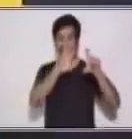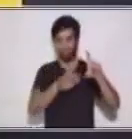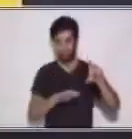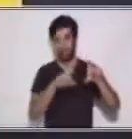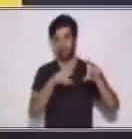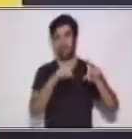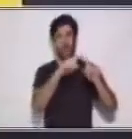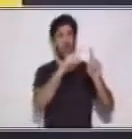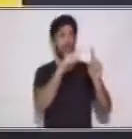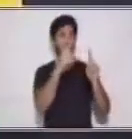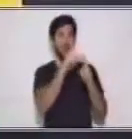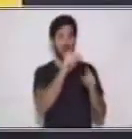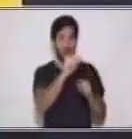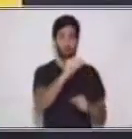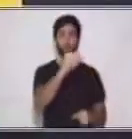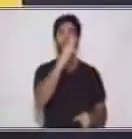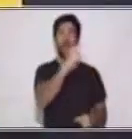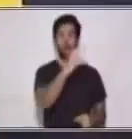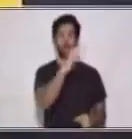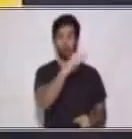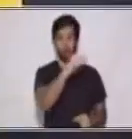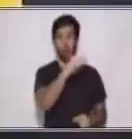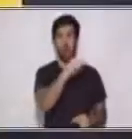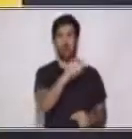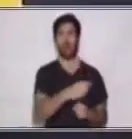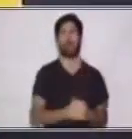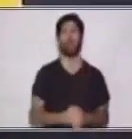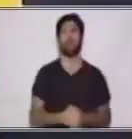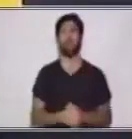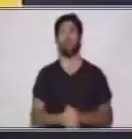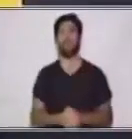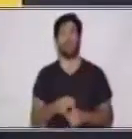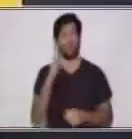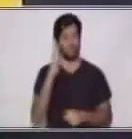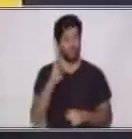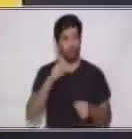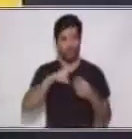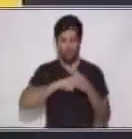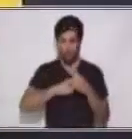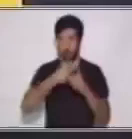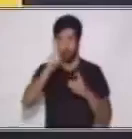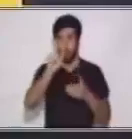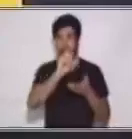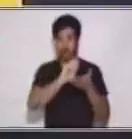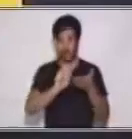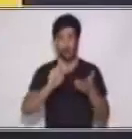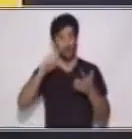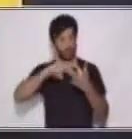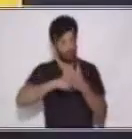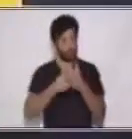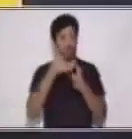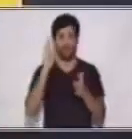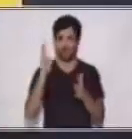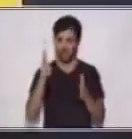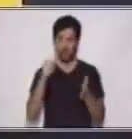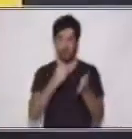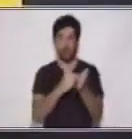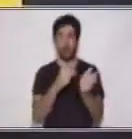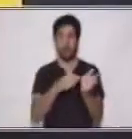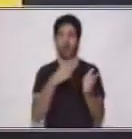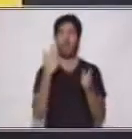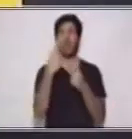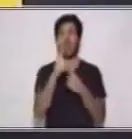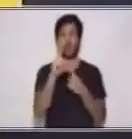cuando empiezas a escribir oraciones, que se comienza con inicial mayúscula. Es una de las reglas generales que al iniciar un párrafo